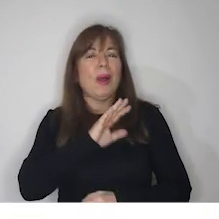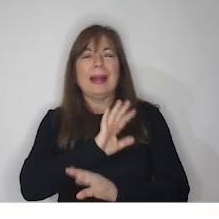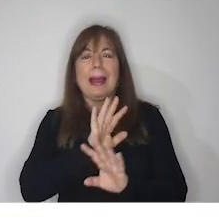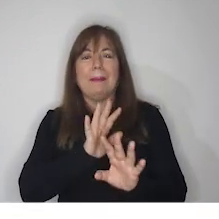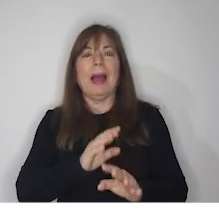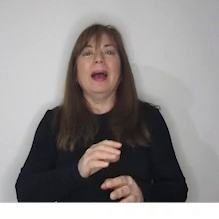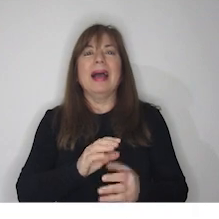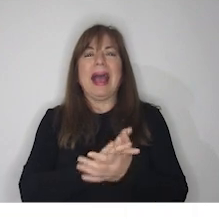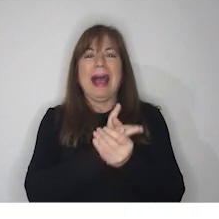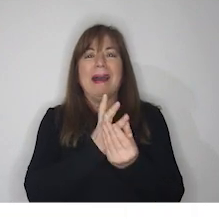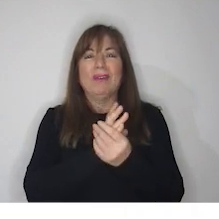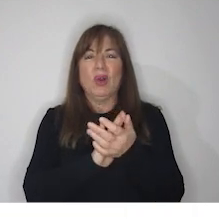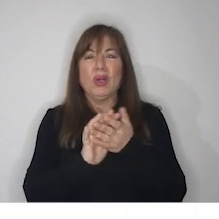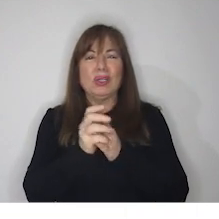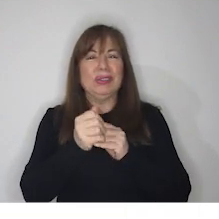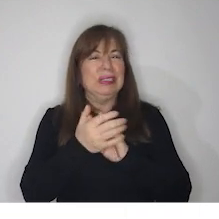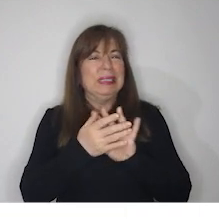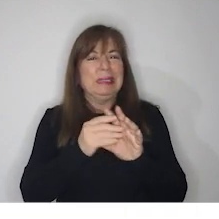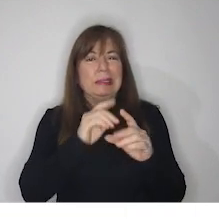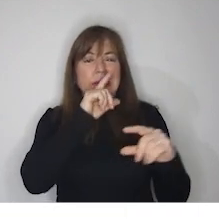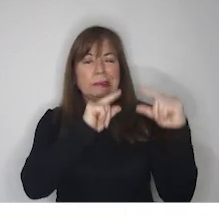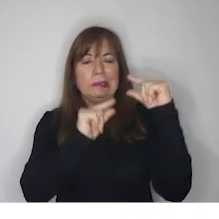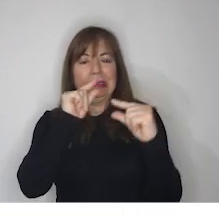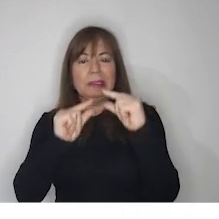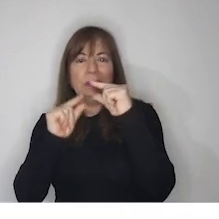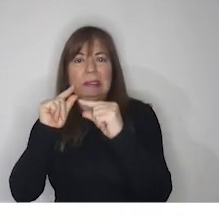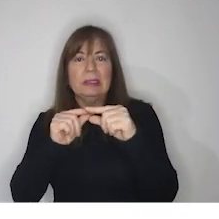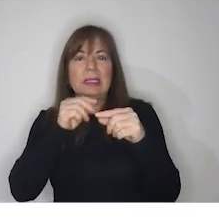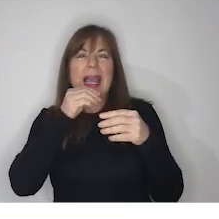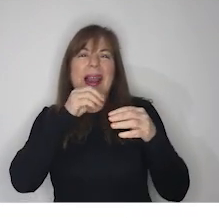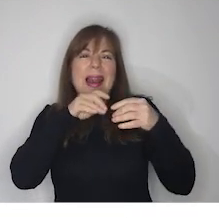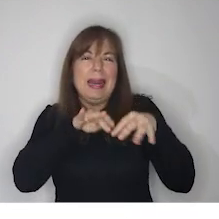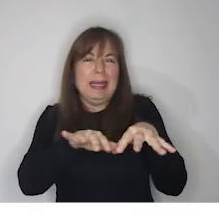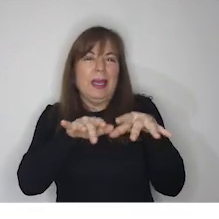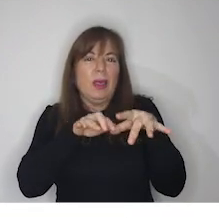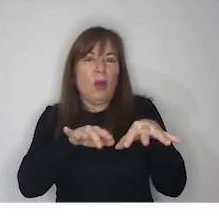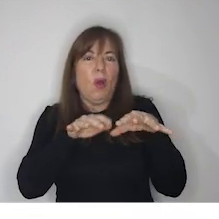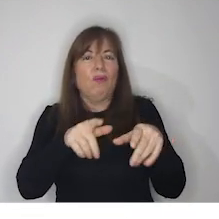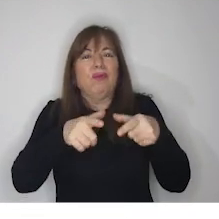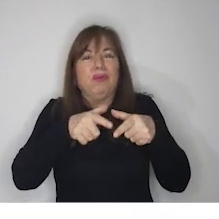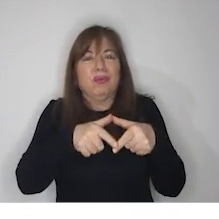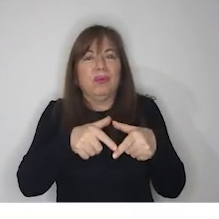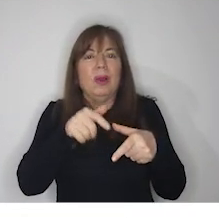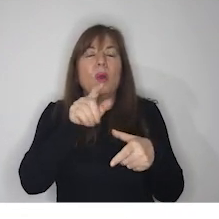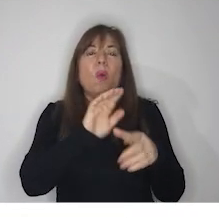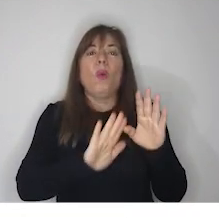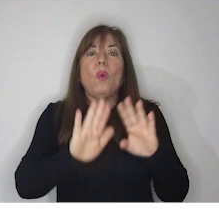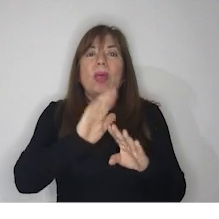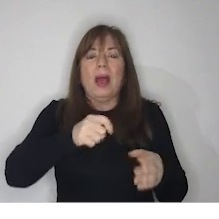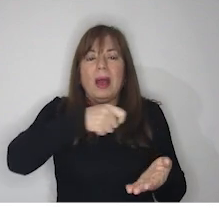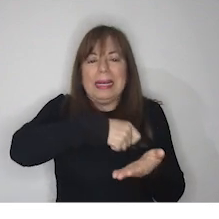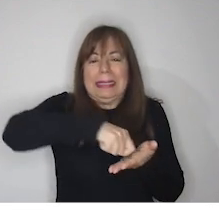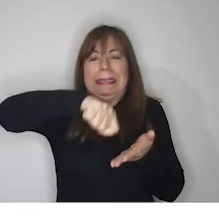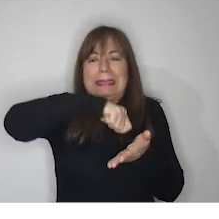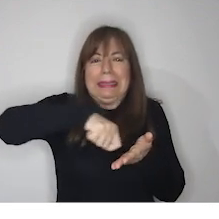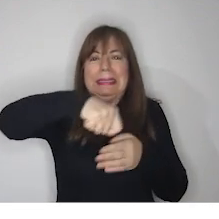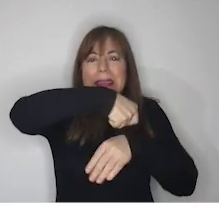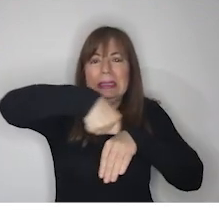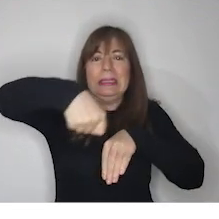de jabones íntimos pueden alterar tu flora vaginal normal. Tratar de no usar rasuradora o depilación